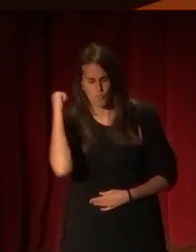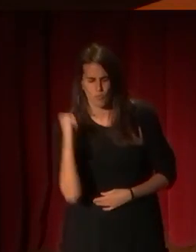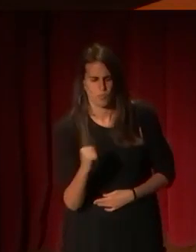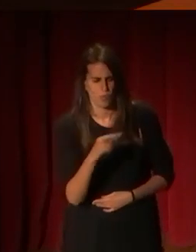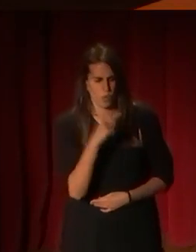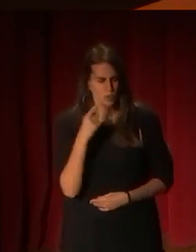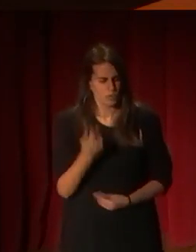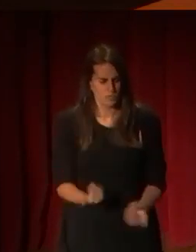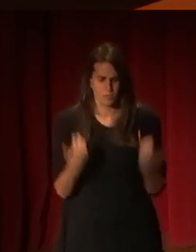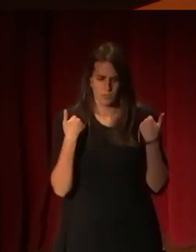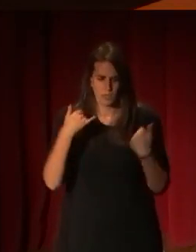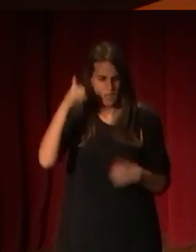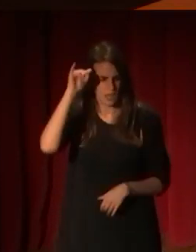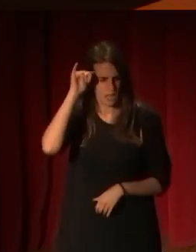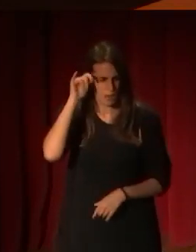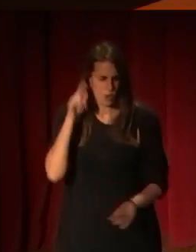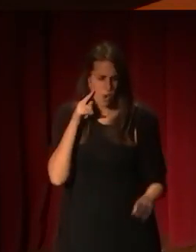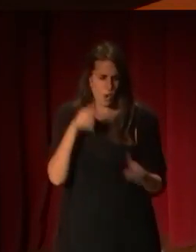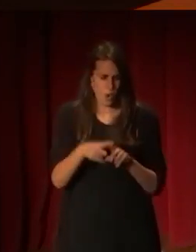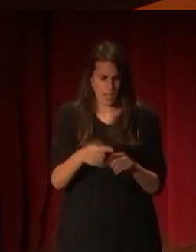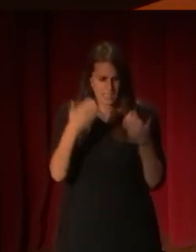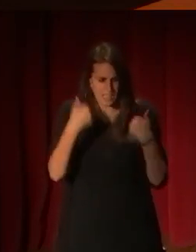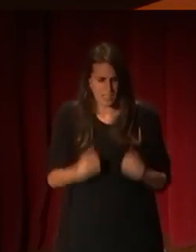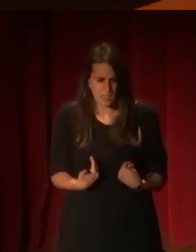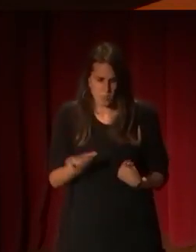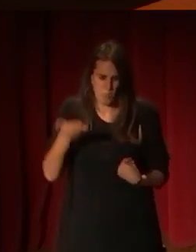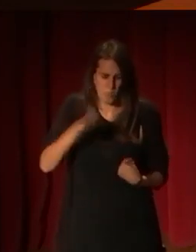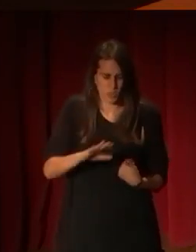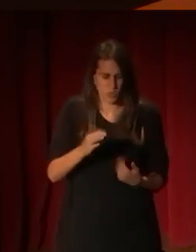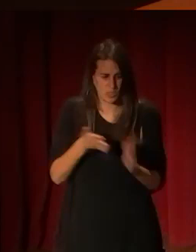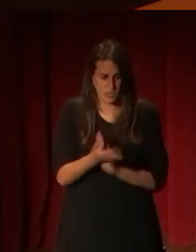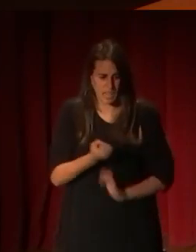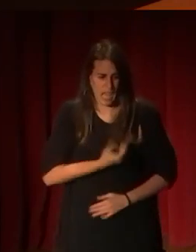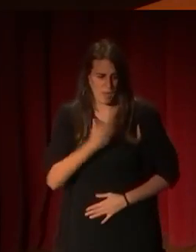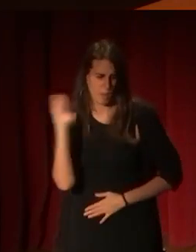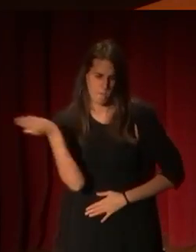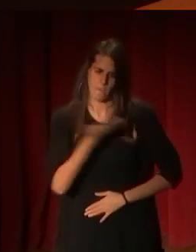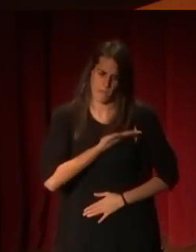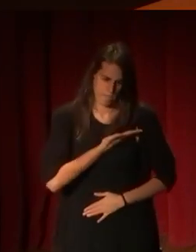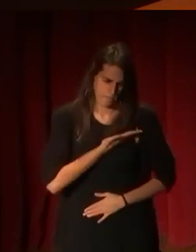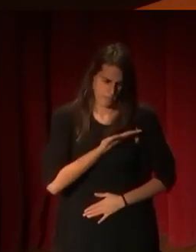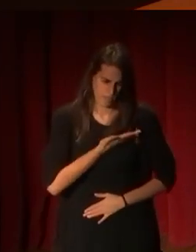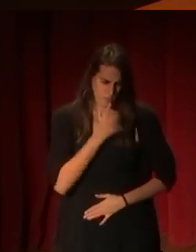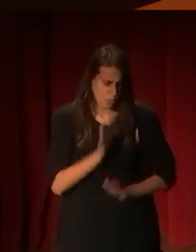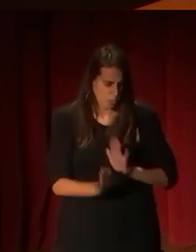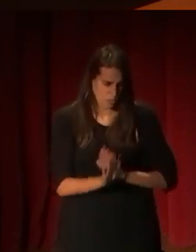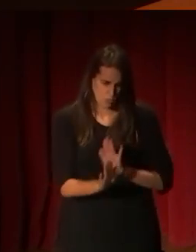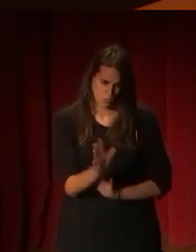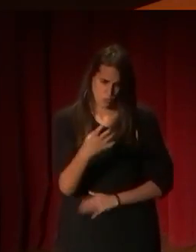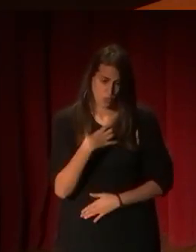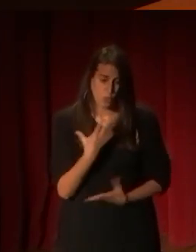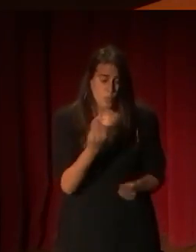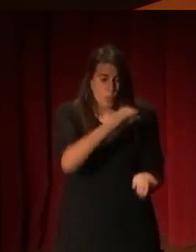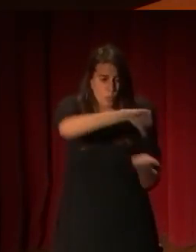el para conseguir con la muerte cruenta del cuerpo en la ruina también del alma así todo dice no han cesado aún en muchas ciudades